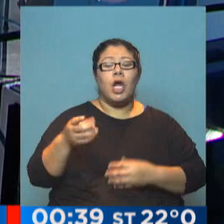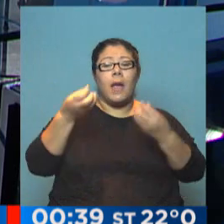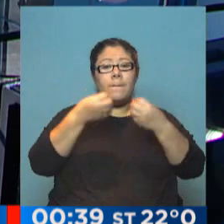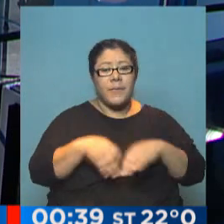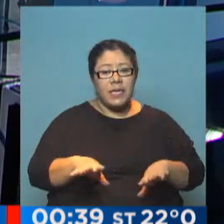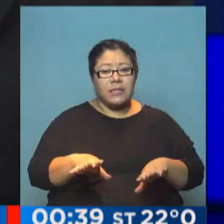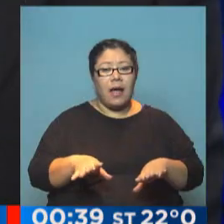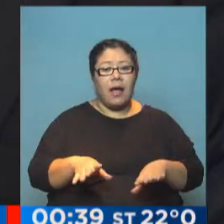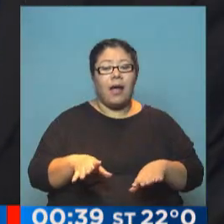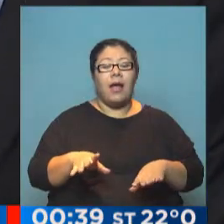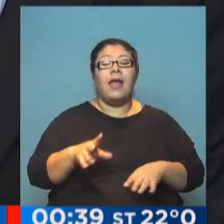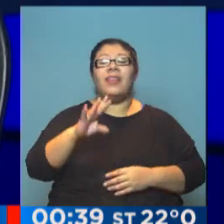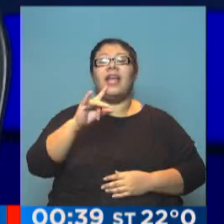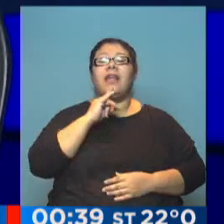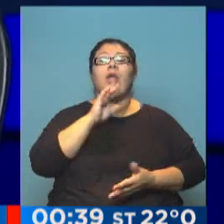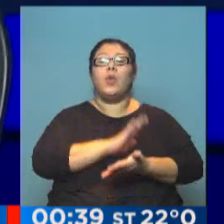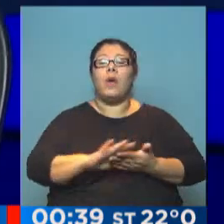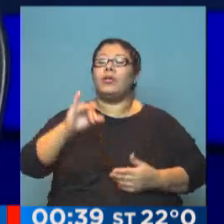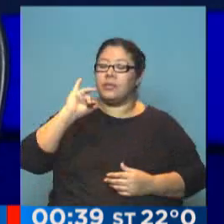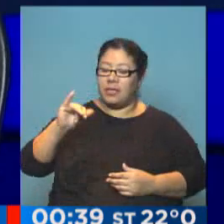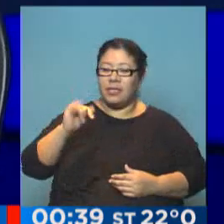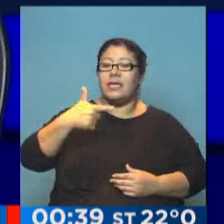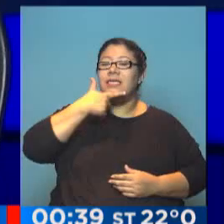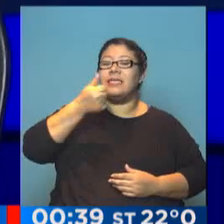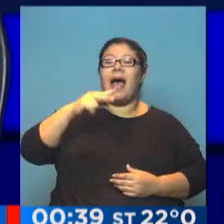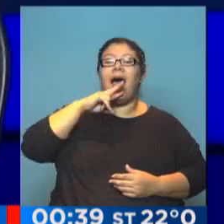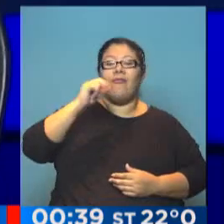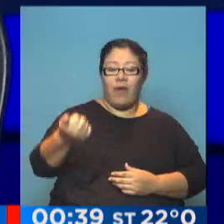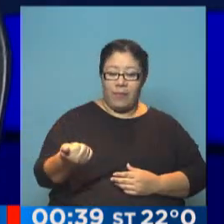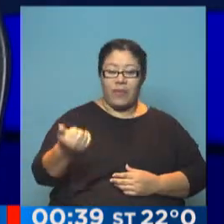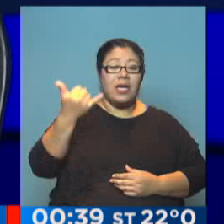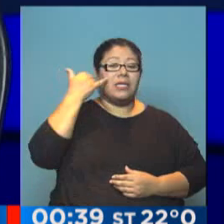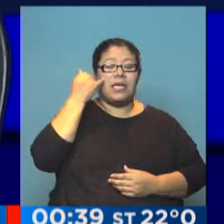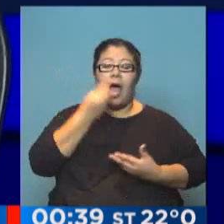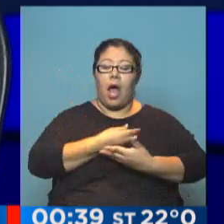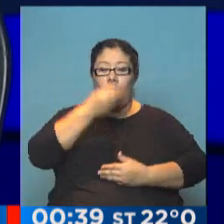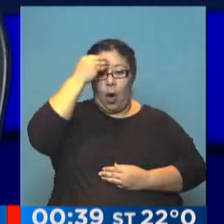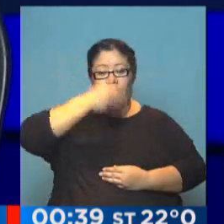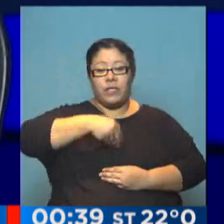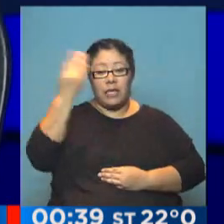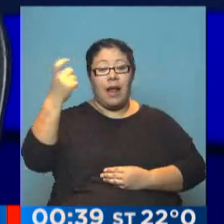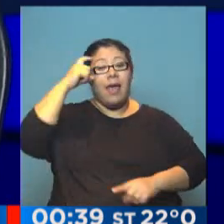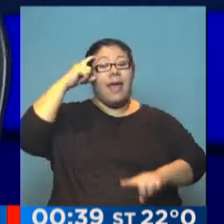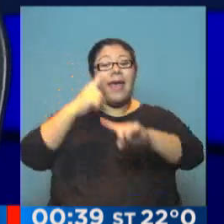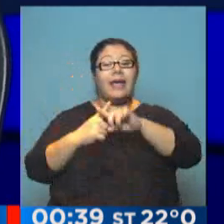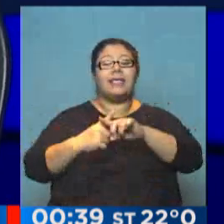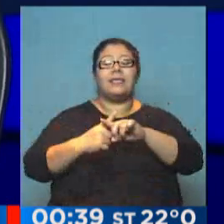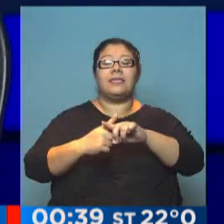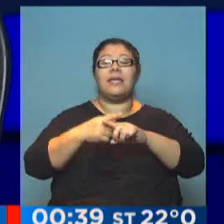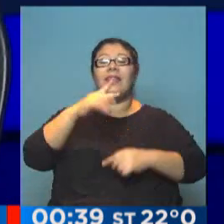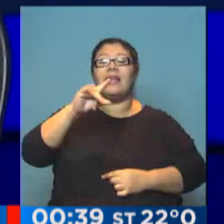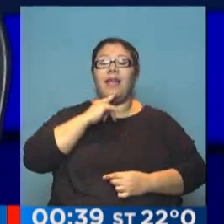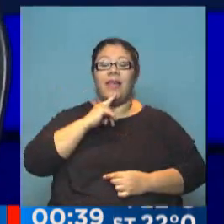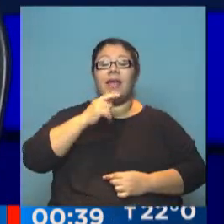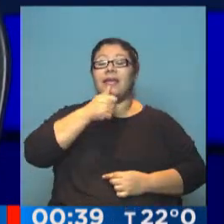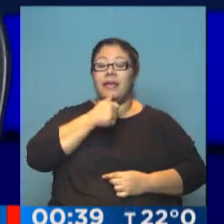nueva era, la era Saba. Exactamente, porque se ha presentado ya de manera oficial el colorado Facundo Saba, ex entrenador de Quilmes. 18 meses será